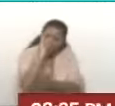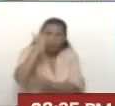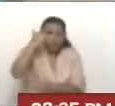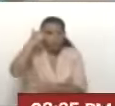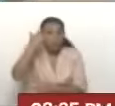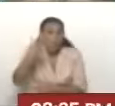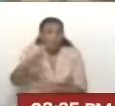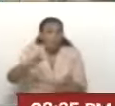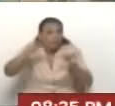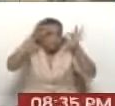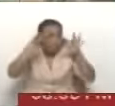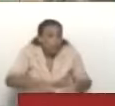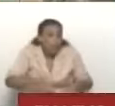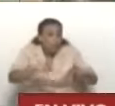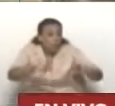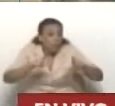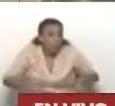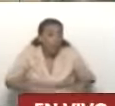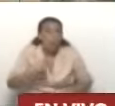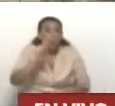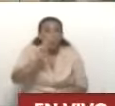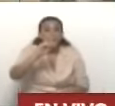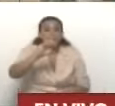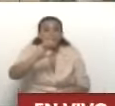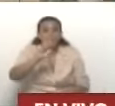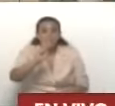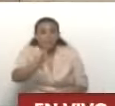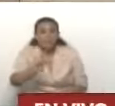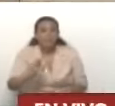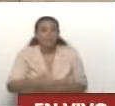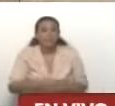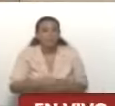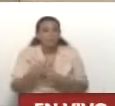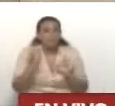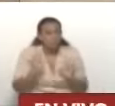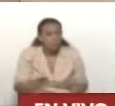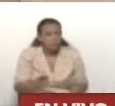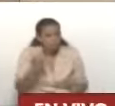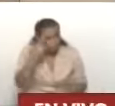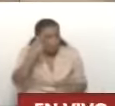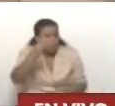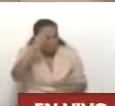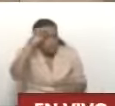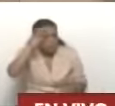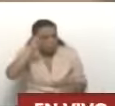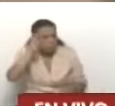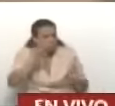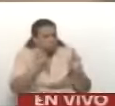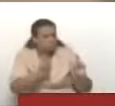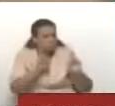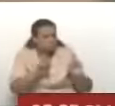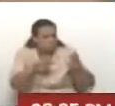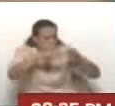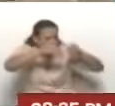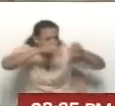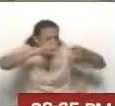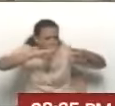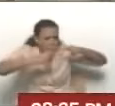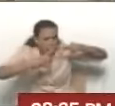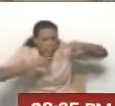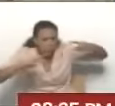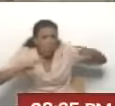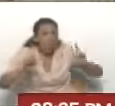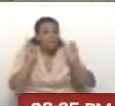conuquero certificado por la UTISEC, presidente. ¿Sí? Y desde allá estamos impartiendo